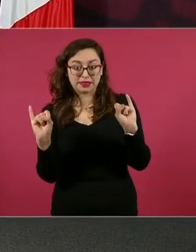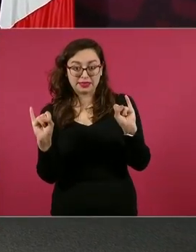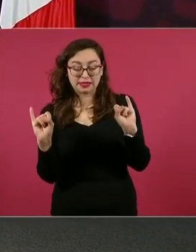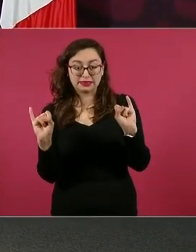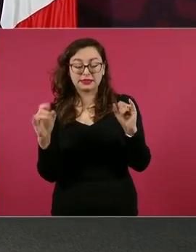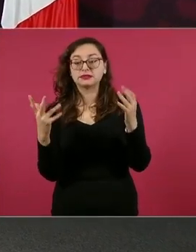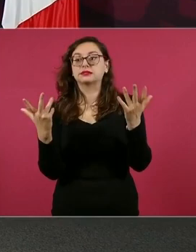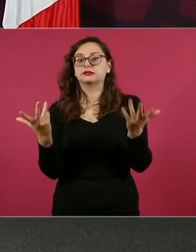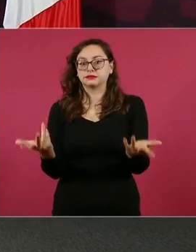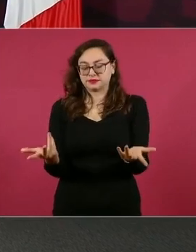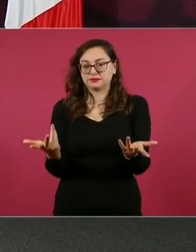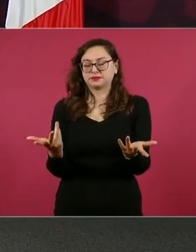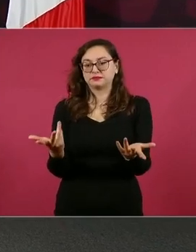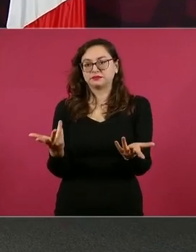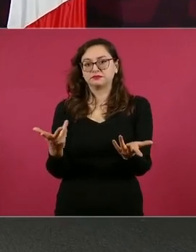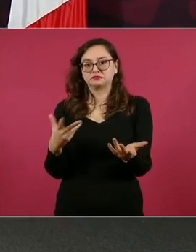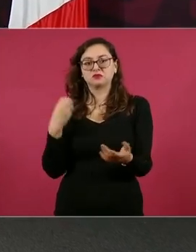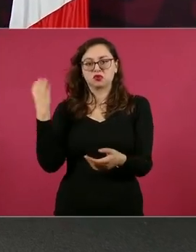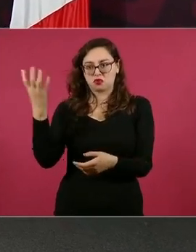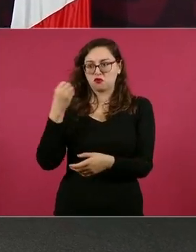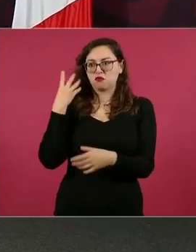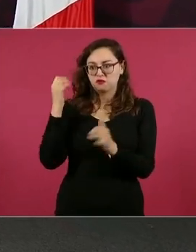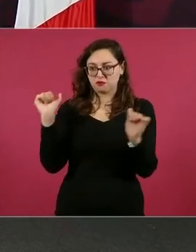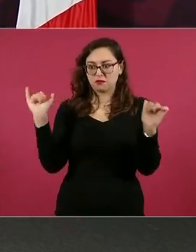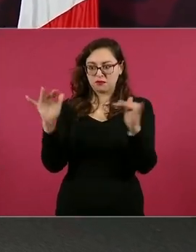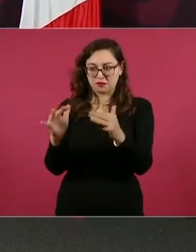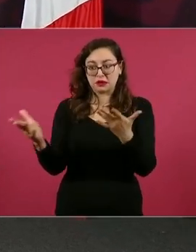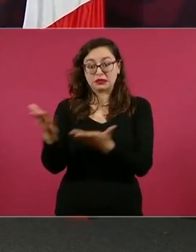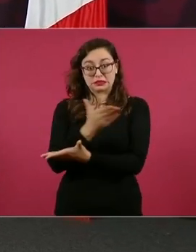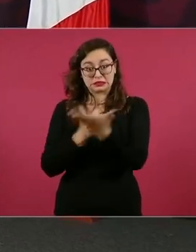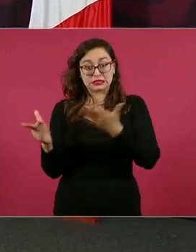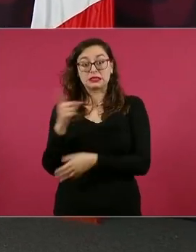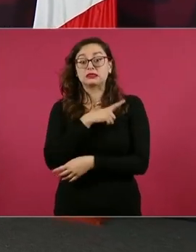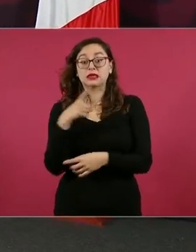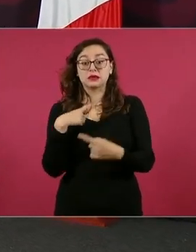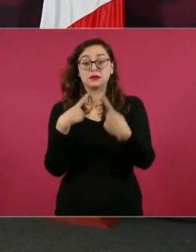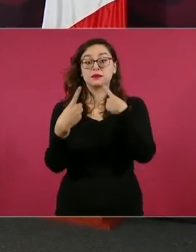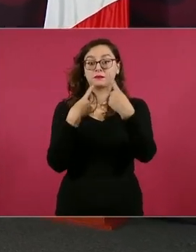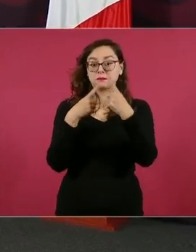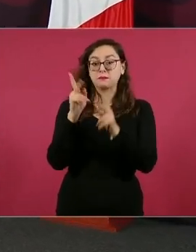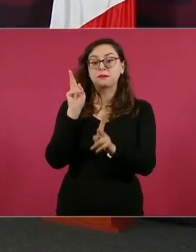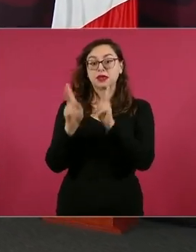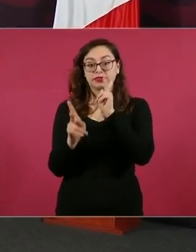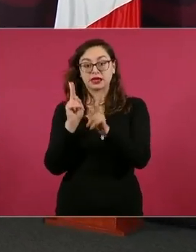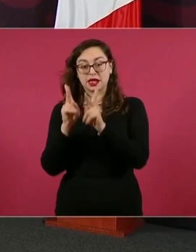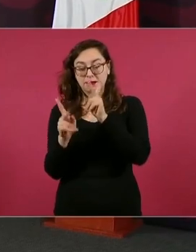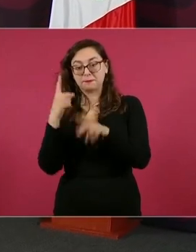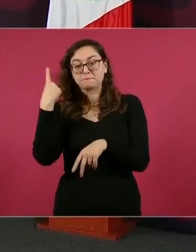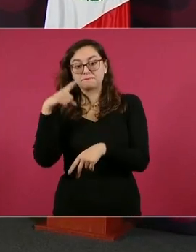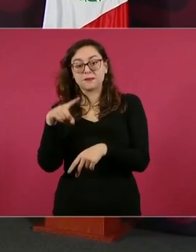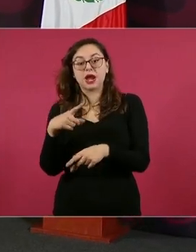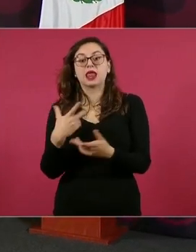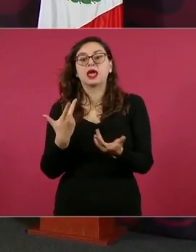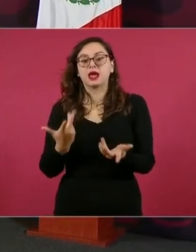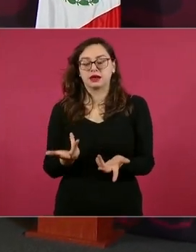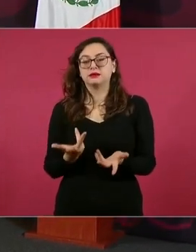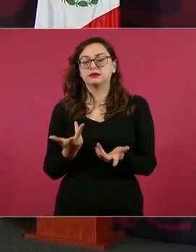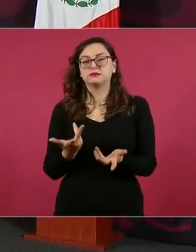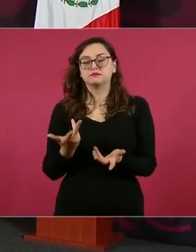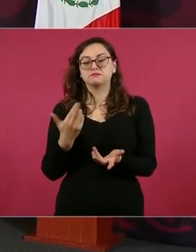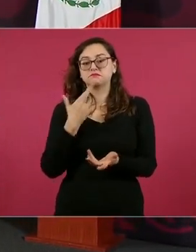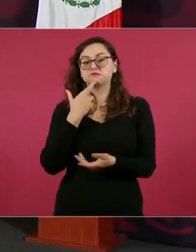tratar estos temas este porque va a ayudar mucho a